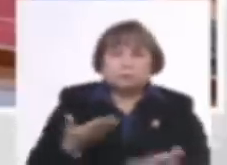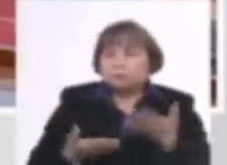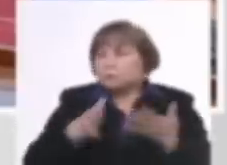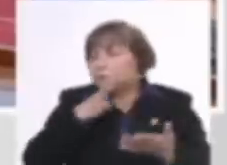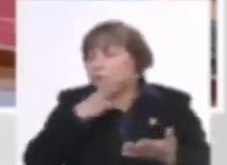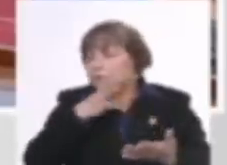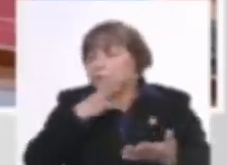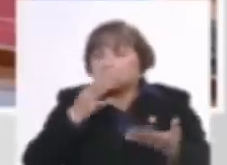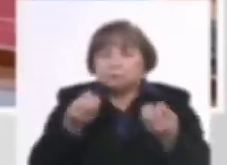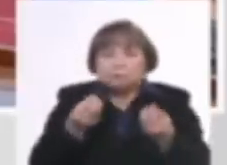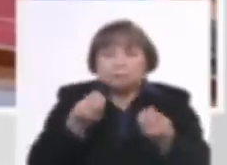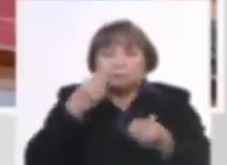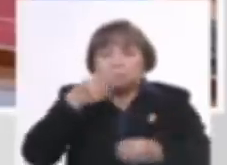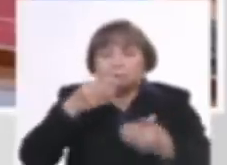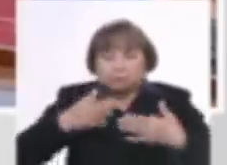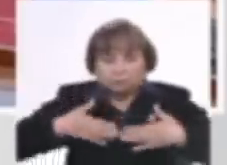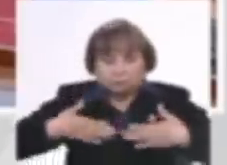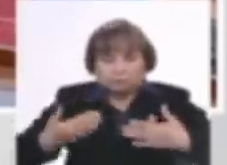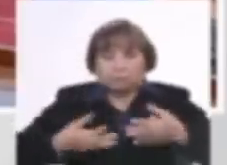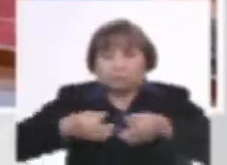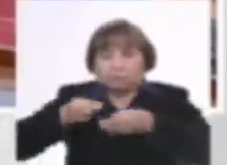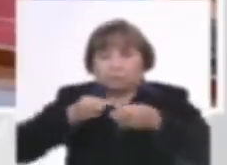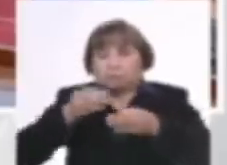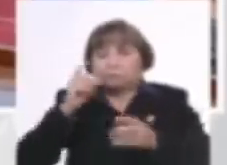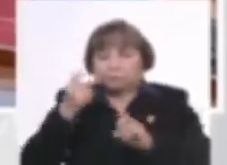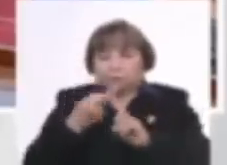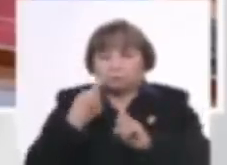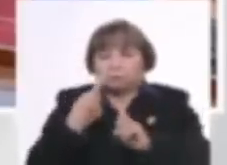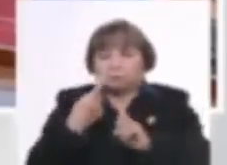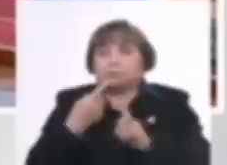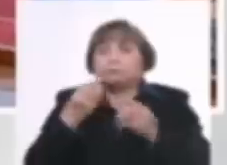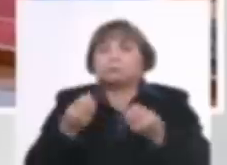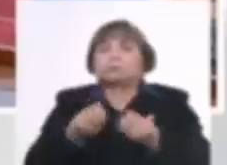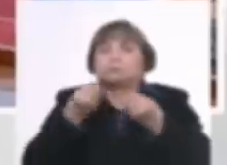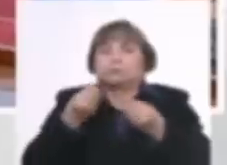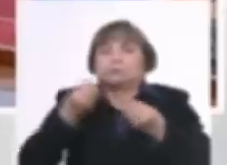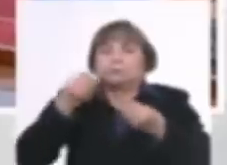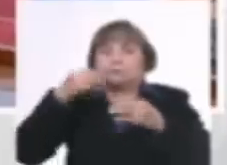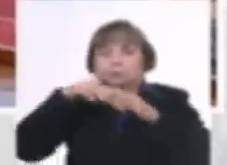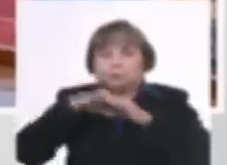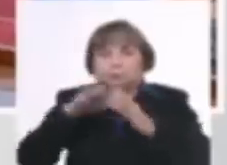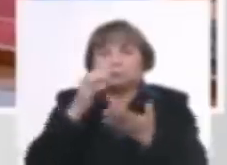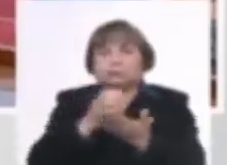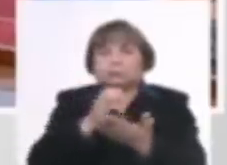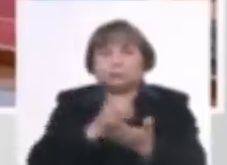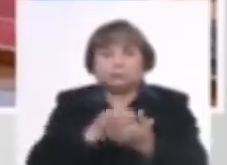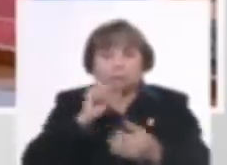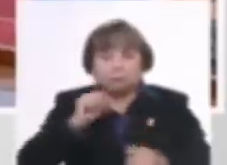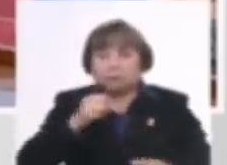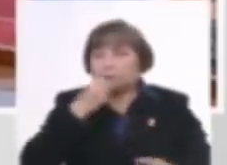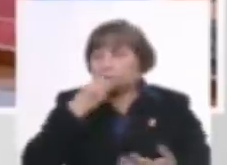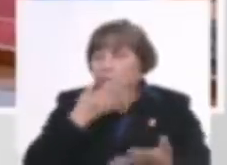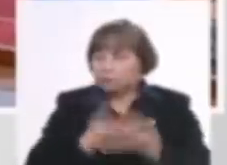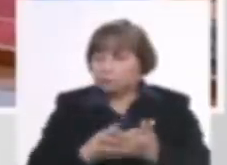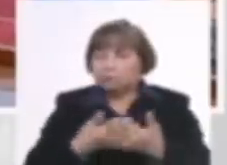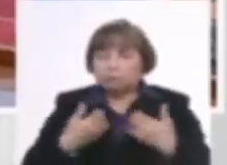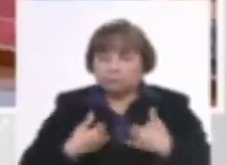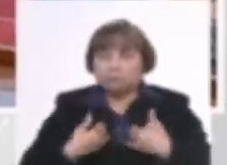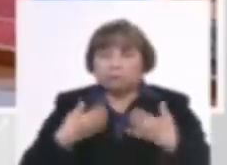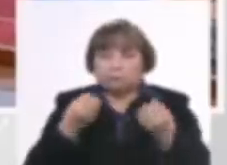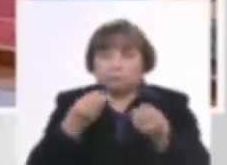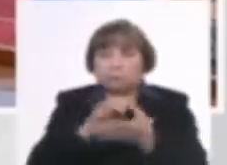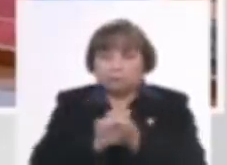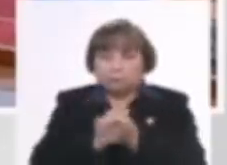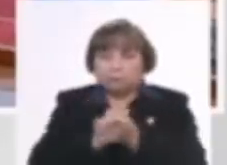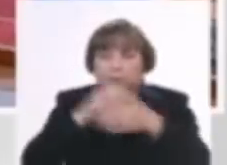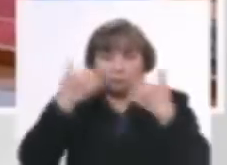sé, presidente, si es que ella nos pudiese especificar primero cómo es que se daban esos contratos. Si bien podemos tener muchos amigos